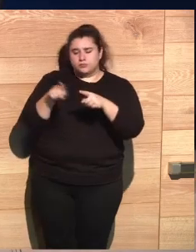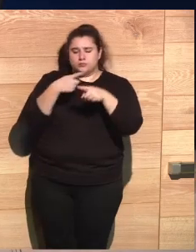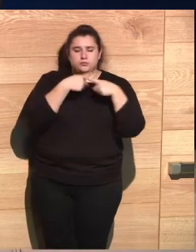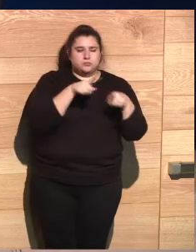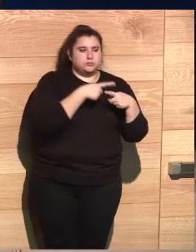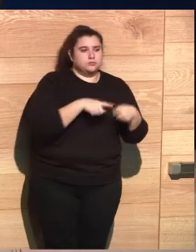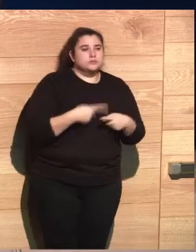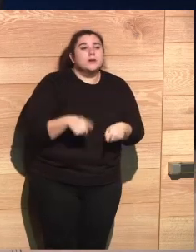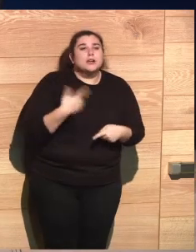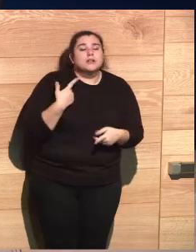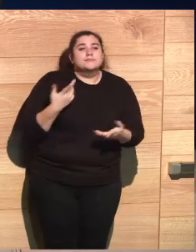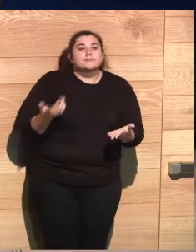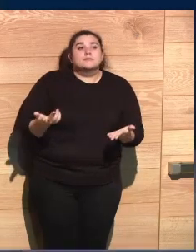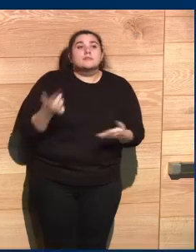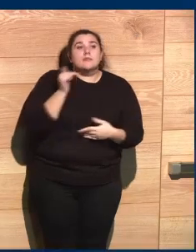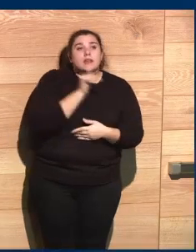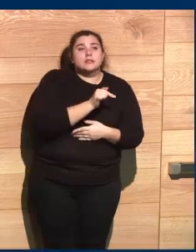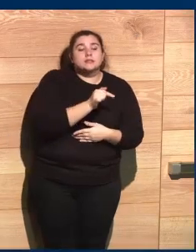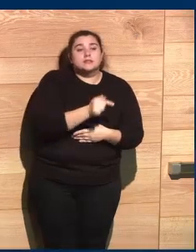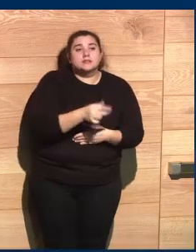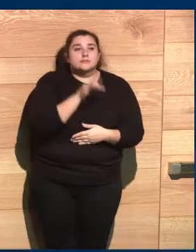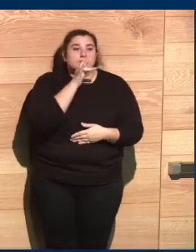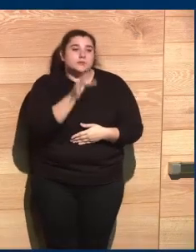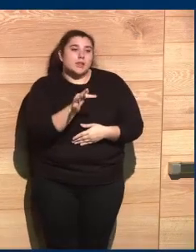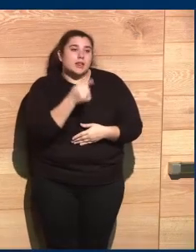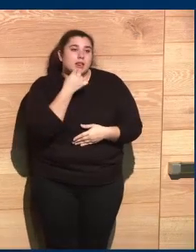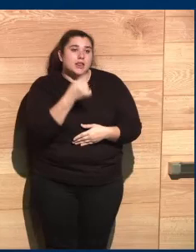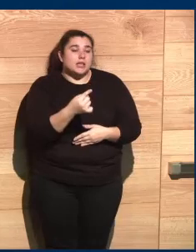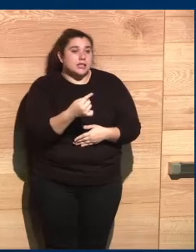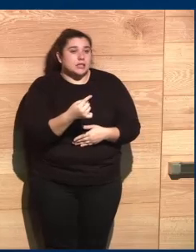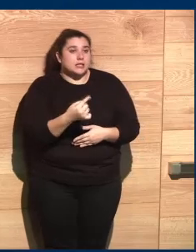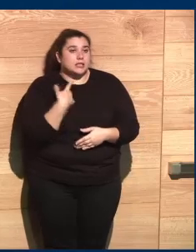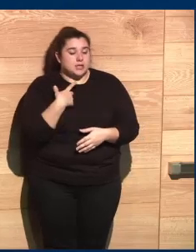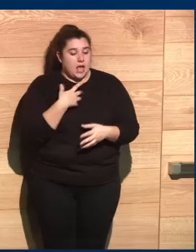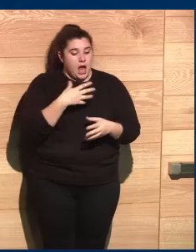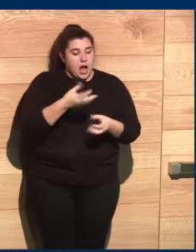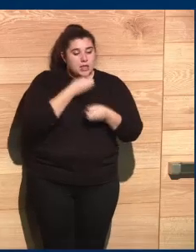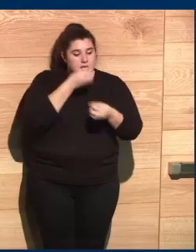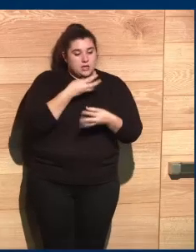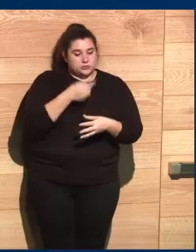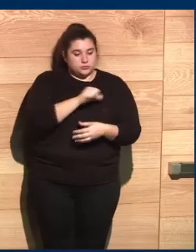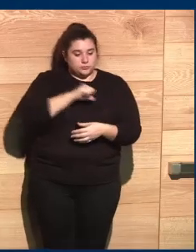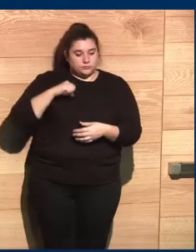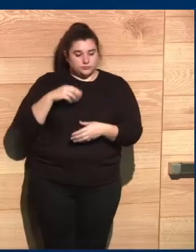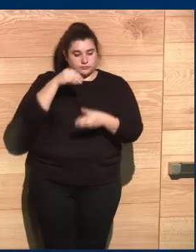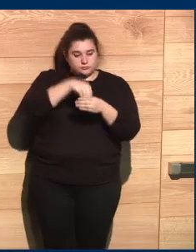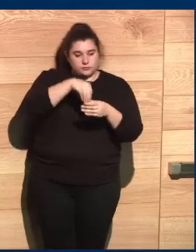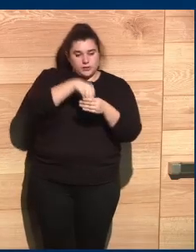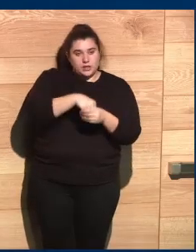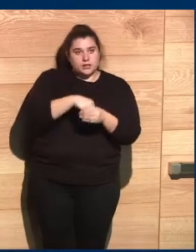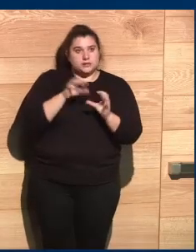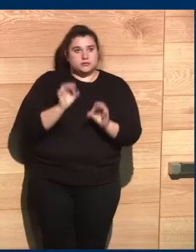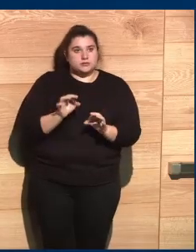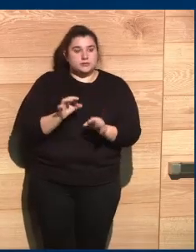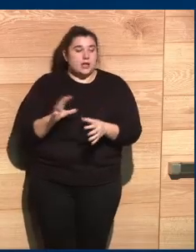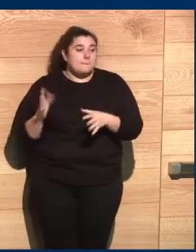incompatibles. No, y aunque Niantic te prometa y te jure que solo va a utilizar los datos en su empresa sigue siendo parte de otra empresa, que es